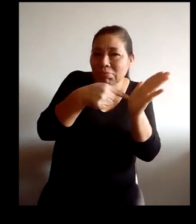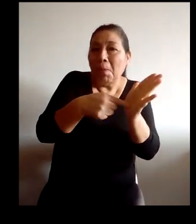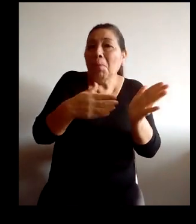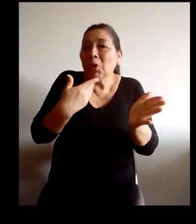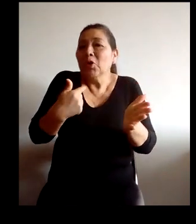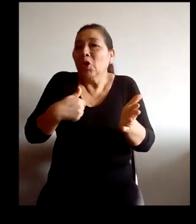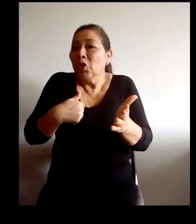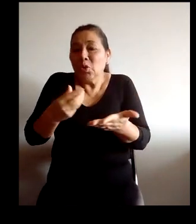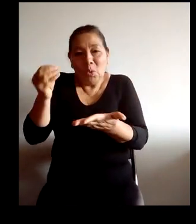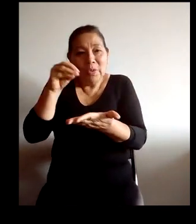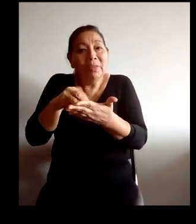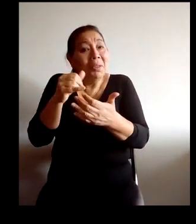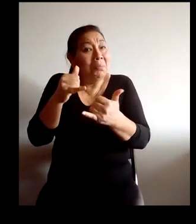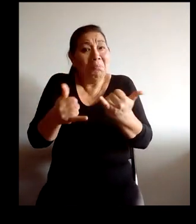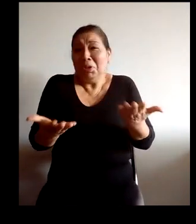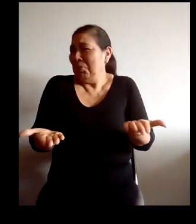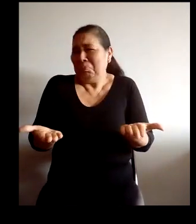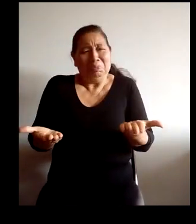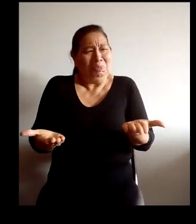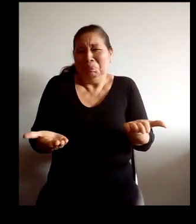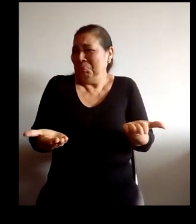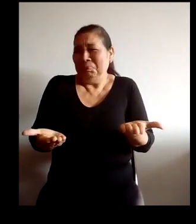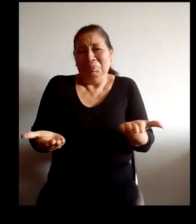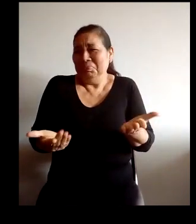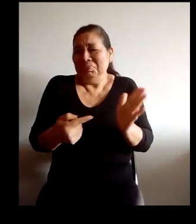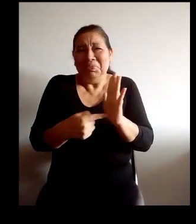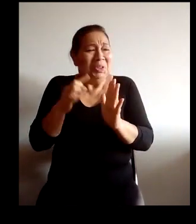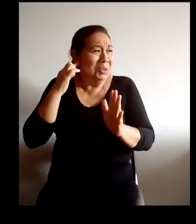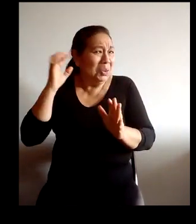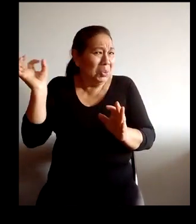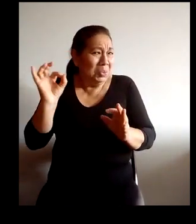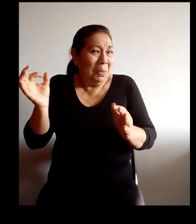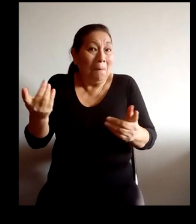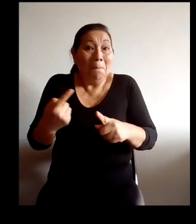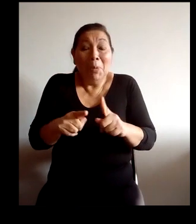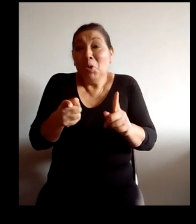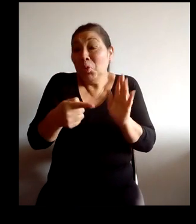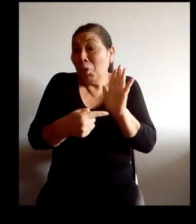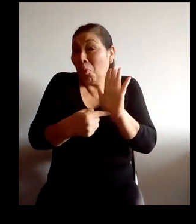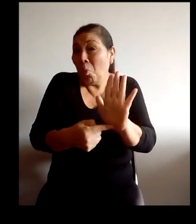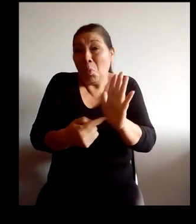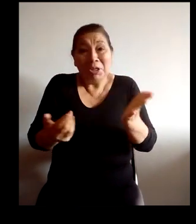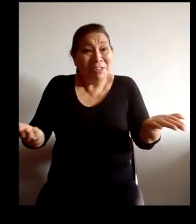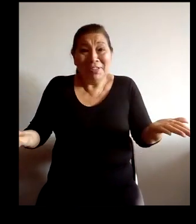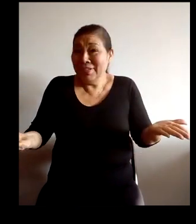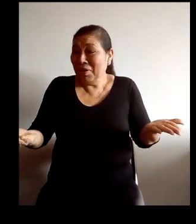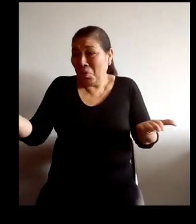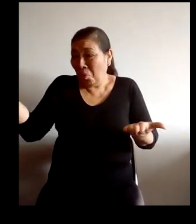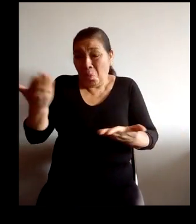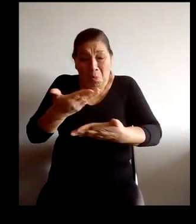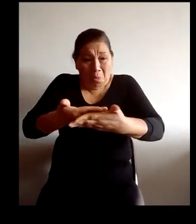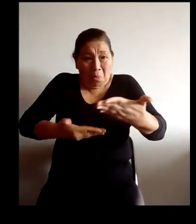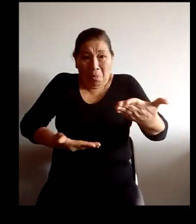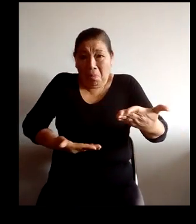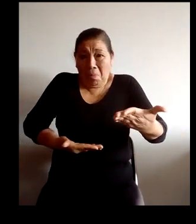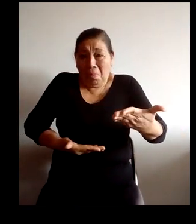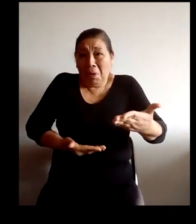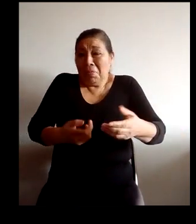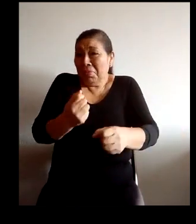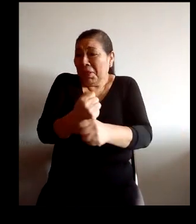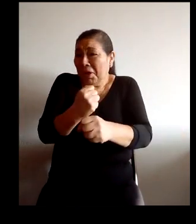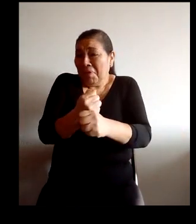muestra, solamente ha traído una ficha de un perfil ocupacional del cual usted saca la conclusión que no estaba expuesto a ruido. Esa es mi primera